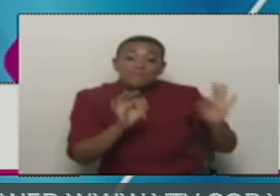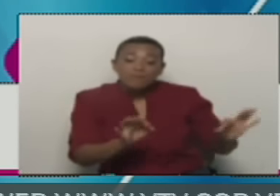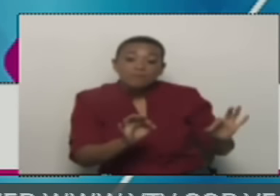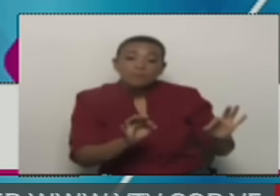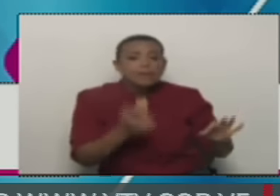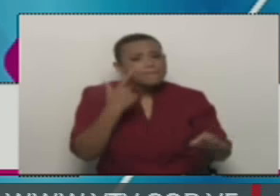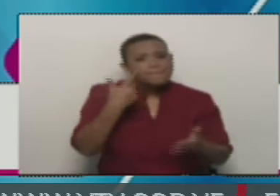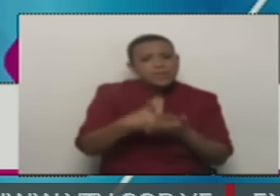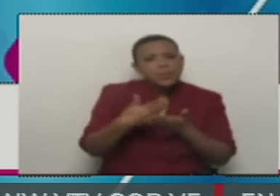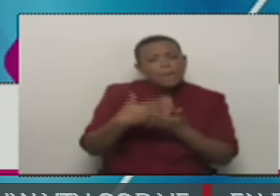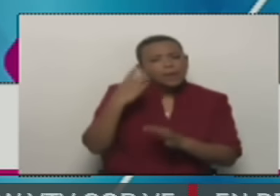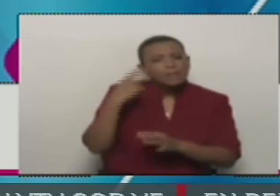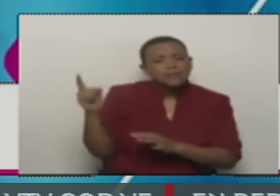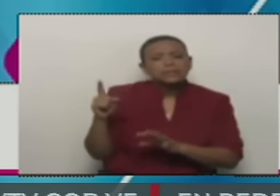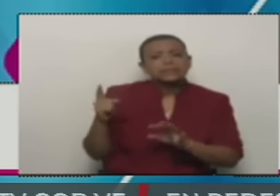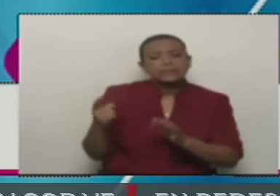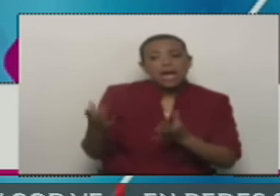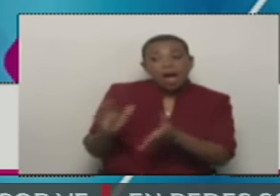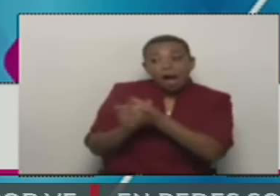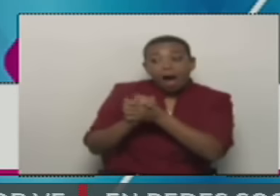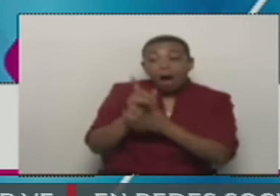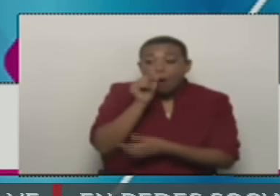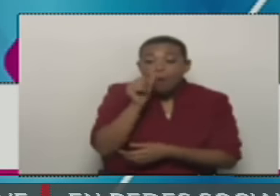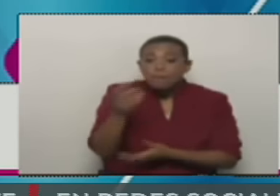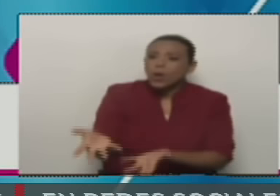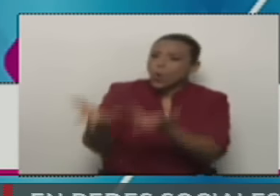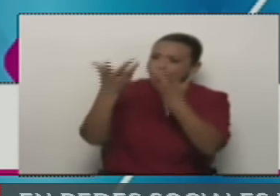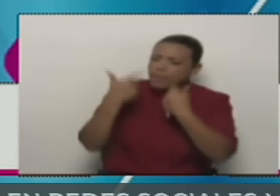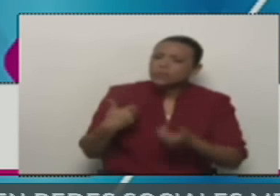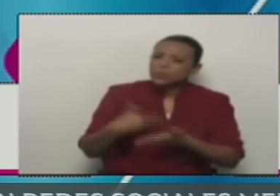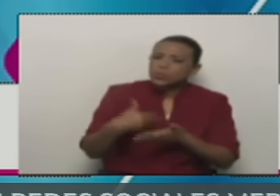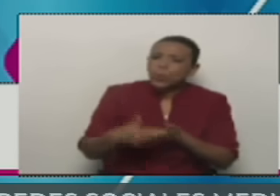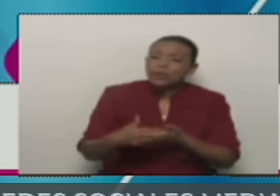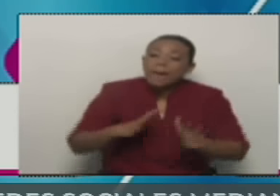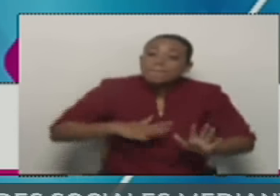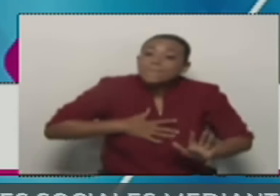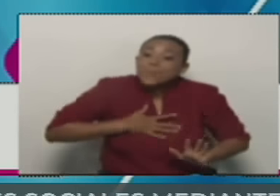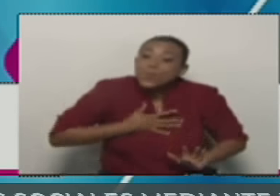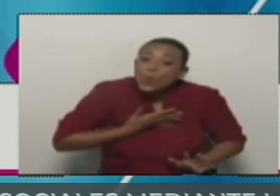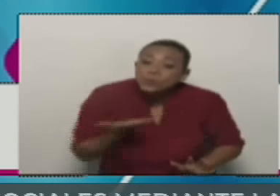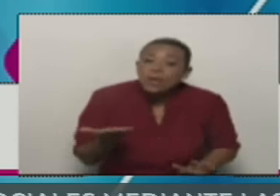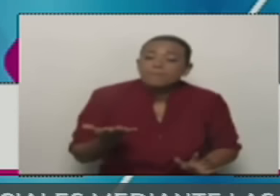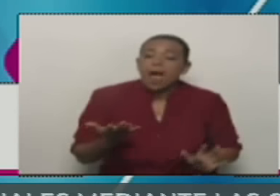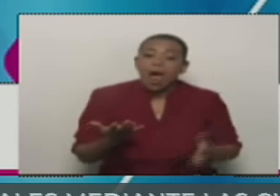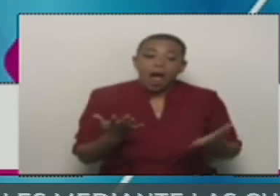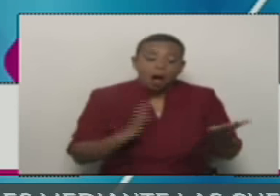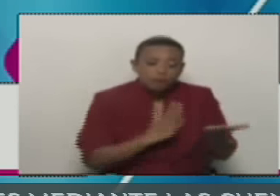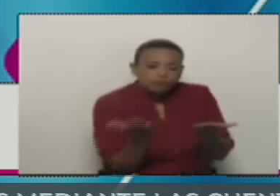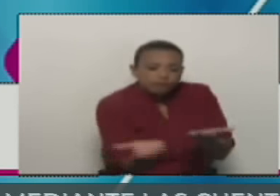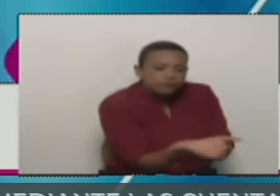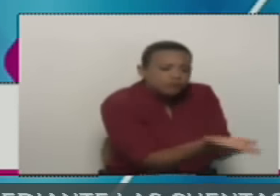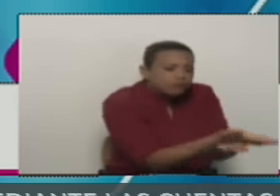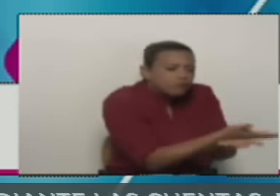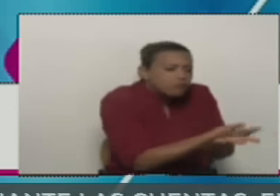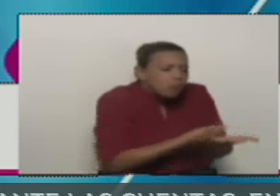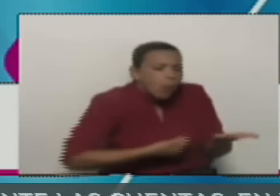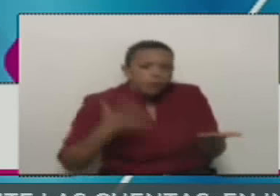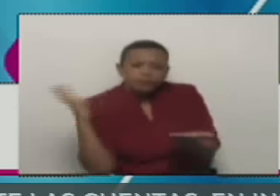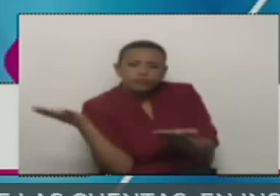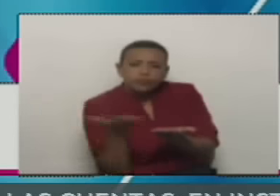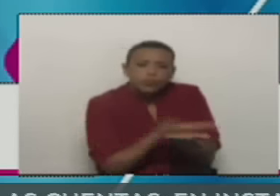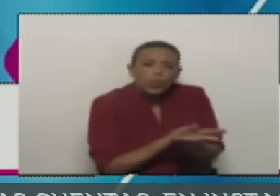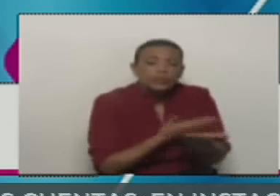ahí el planteamiento que mandaba el compañero Joe Pedro, hablaba de la posibilidad que esa reforestación que se haga allí en la zona sea con